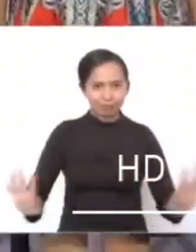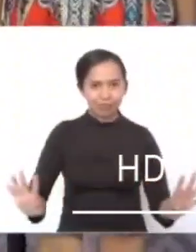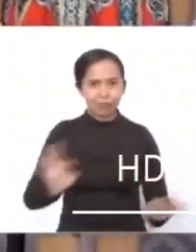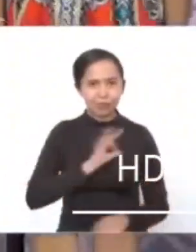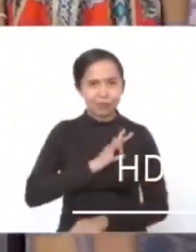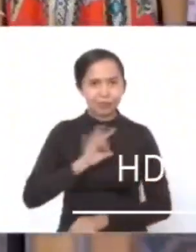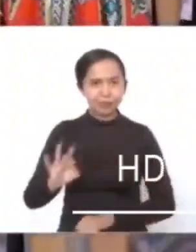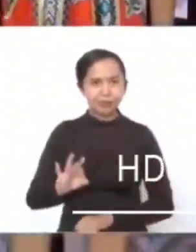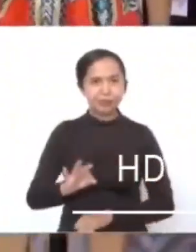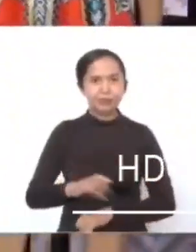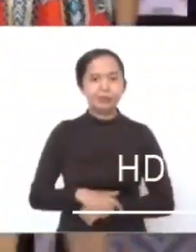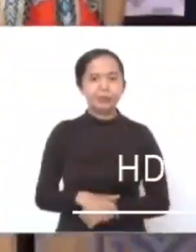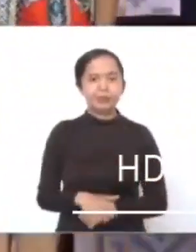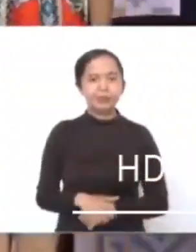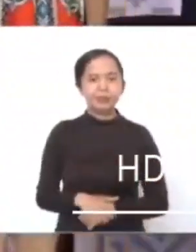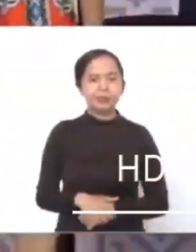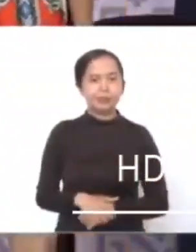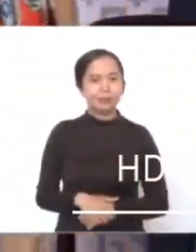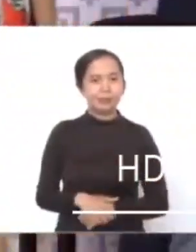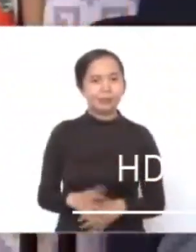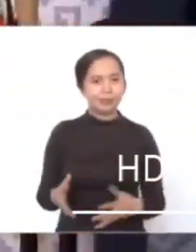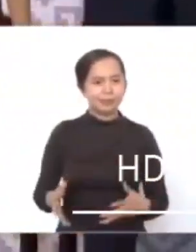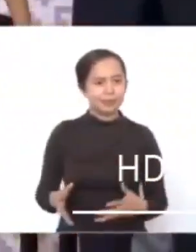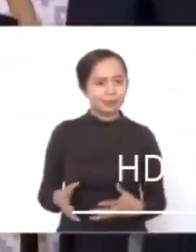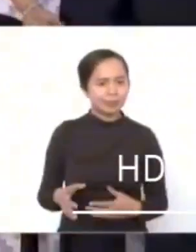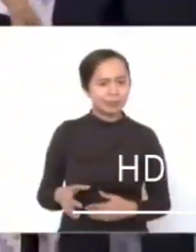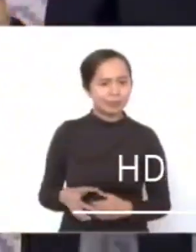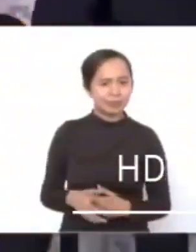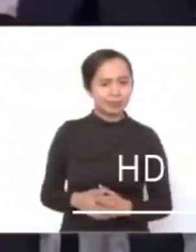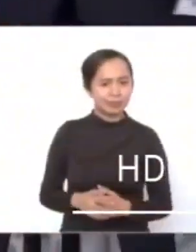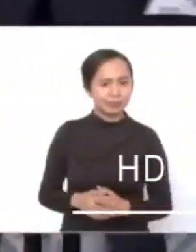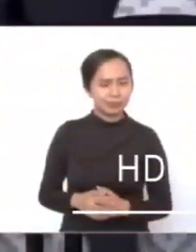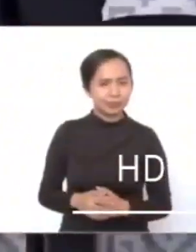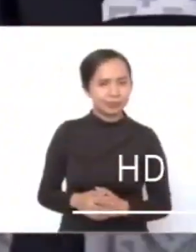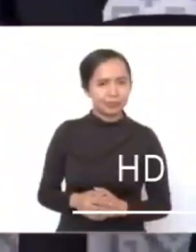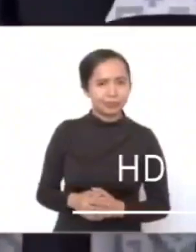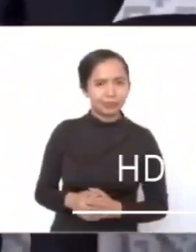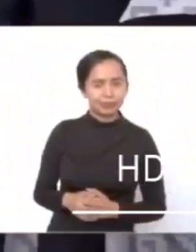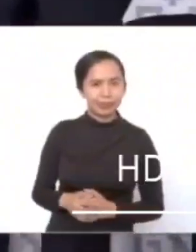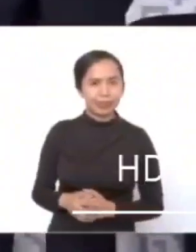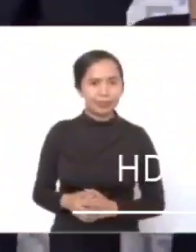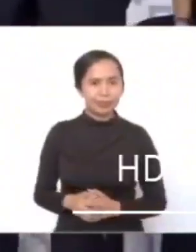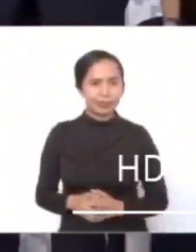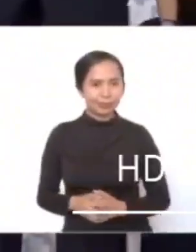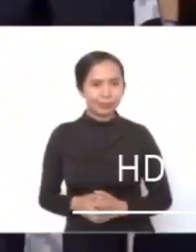En esta primera fotografía, solamente nuestras autoridades arriba del escenario.